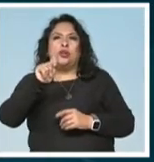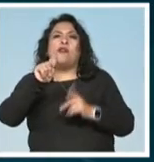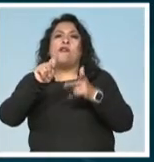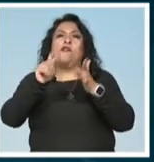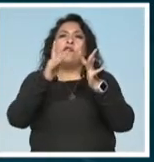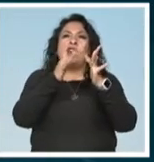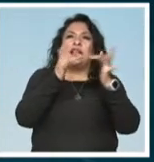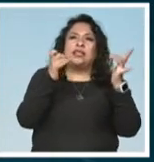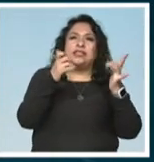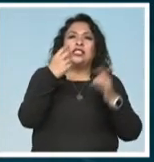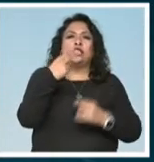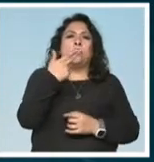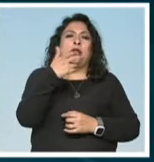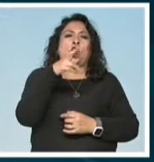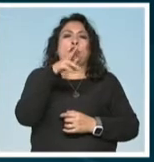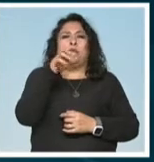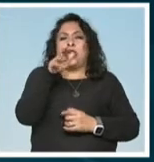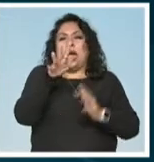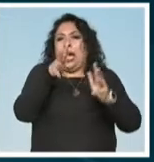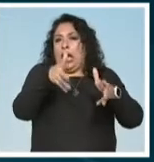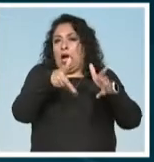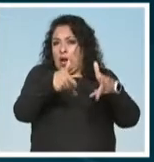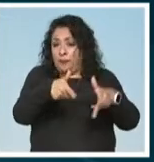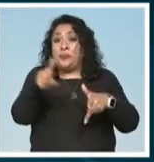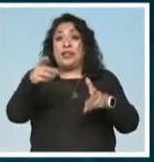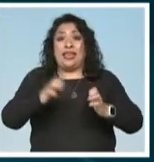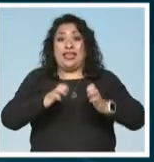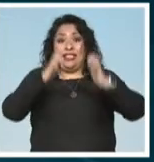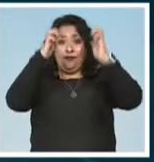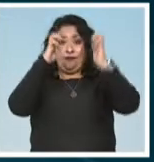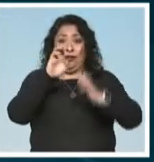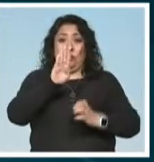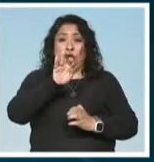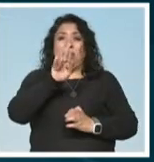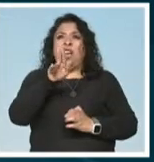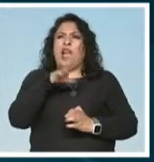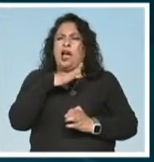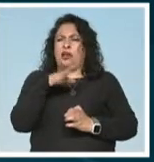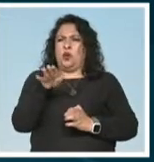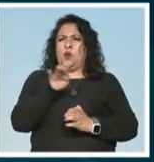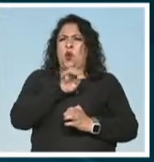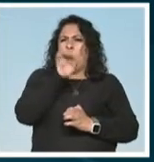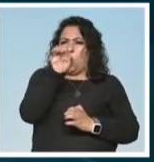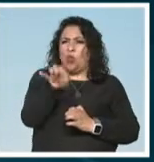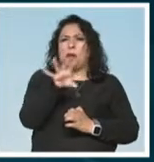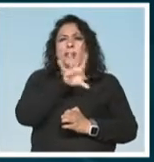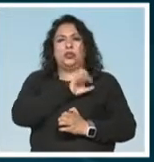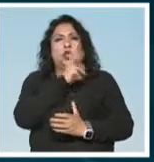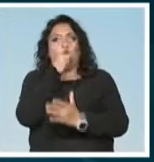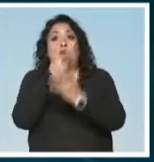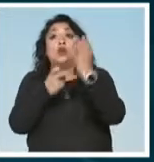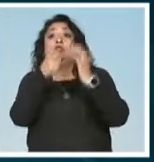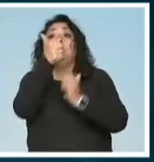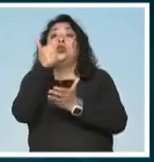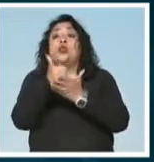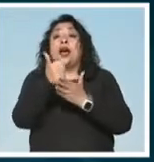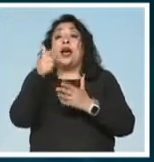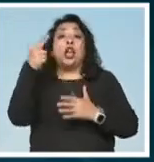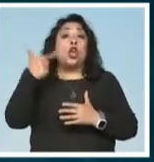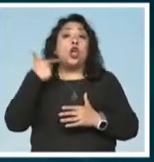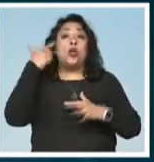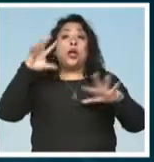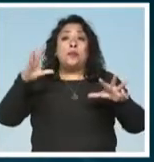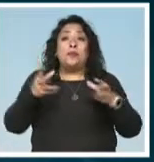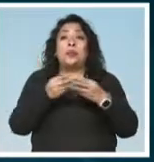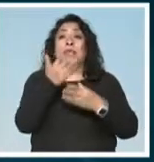significa hormigón en bruto. Los edificios brutalistas despiertan odio y a la vez pasión. La ciudad de Londres tiene un conjunto